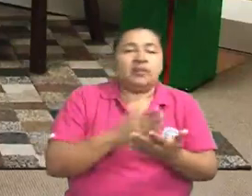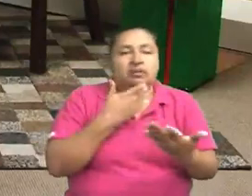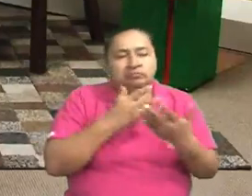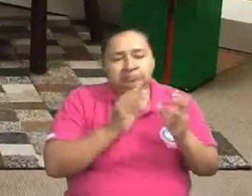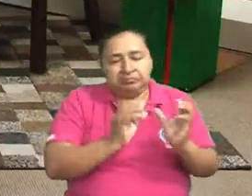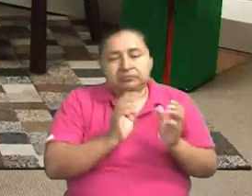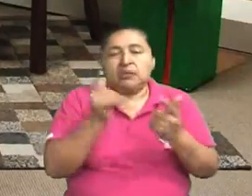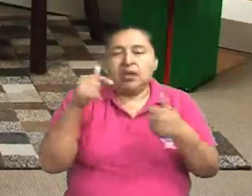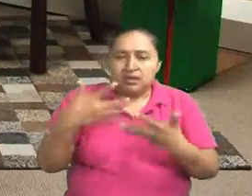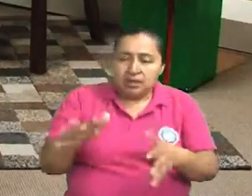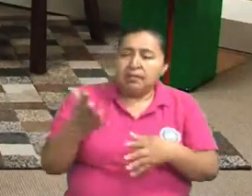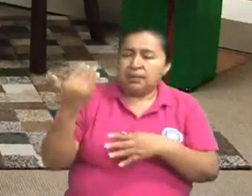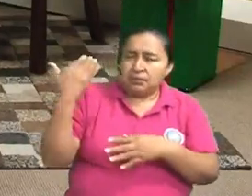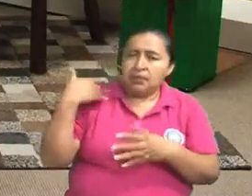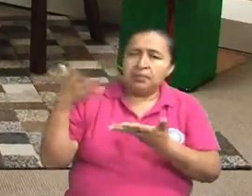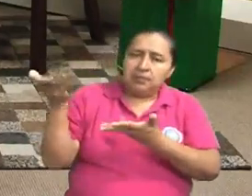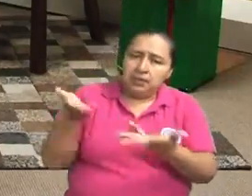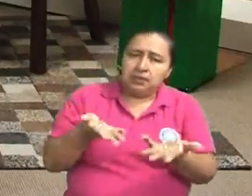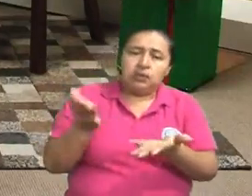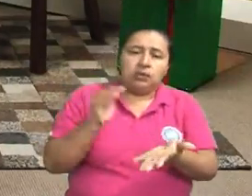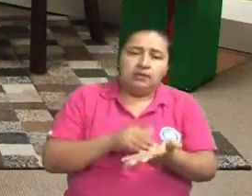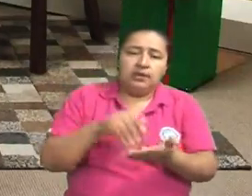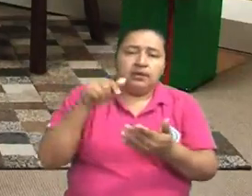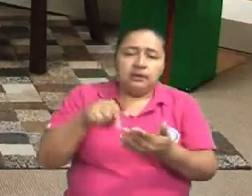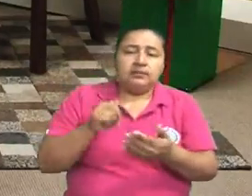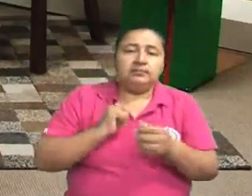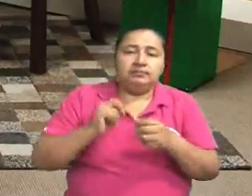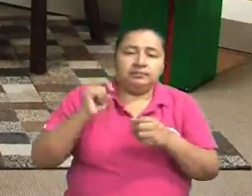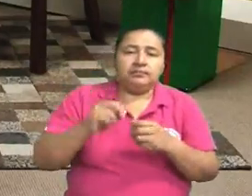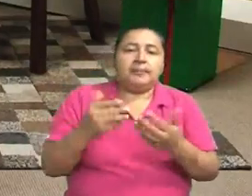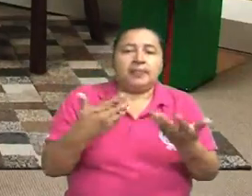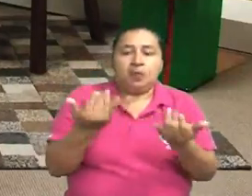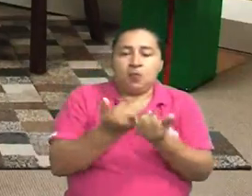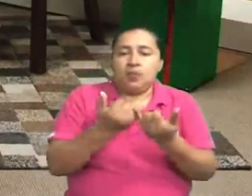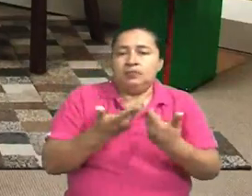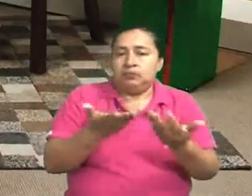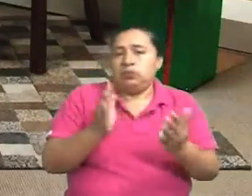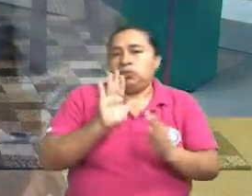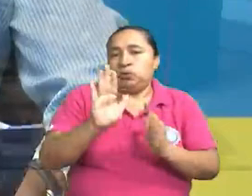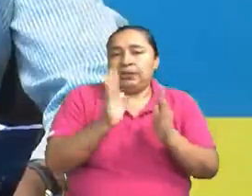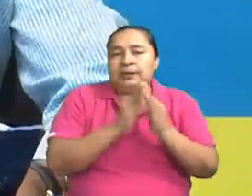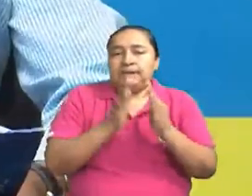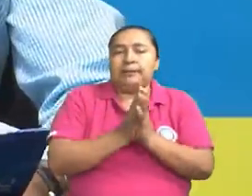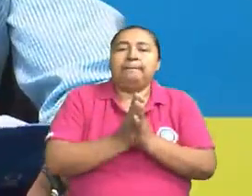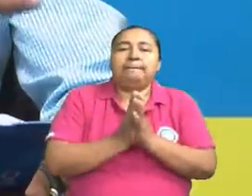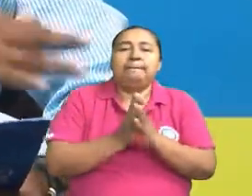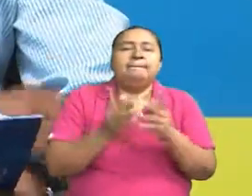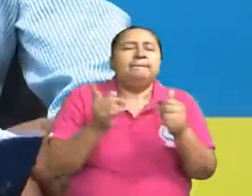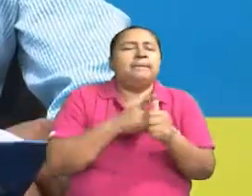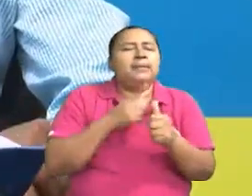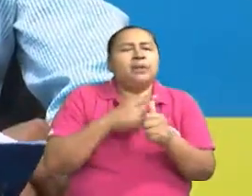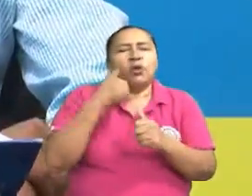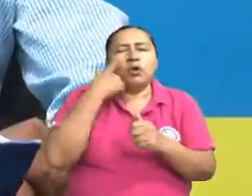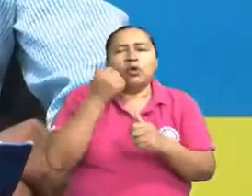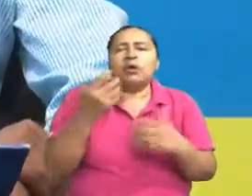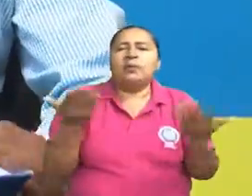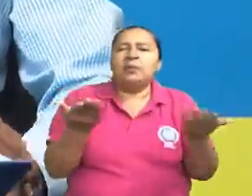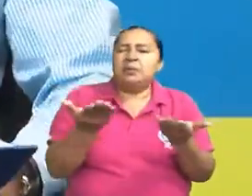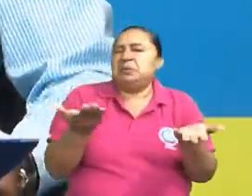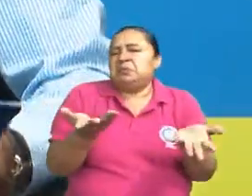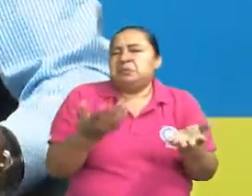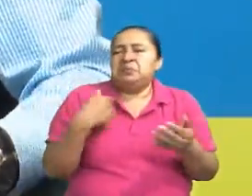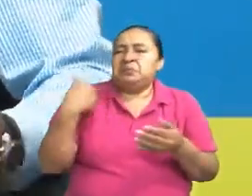ocasión. Sí. Así que nuevamente bienvenida, siéntase como en su casa. Gracias. Primero conozcamos la historia de la